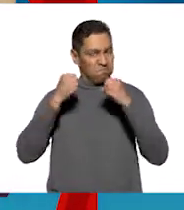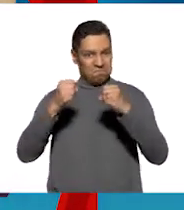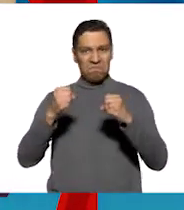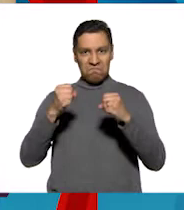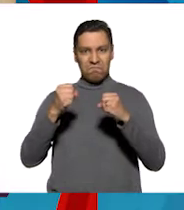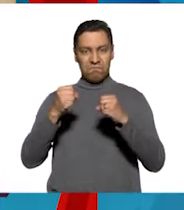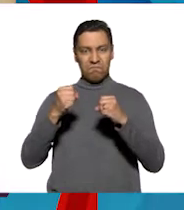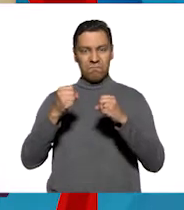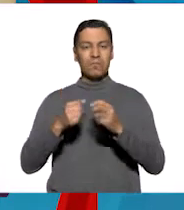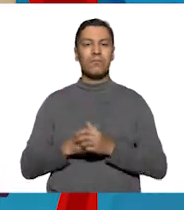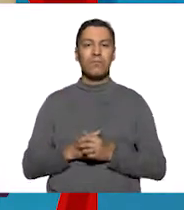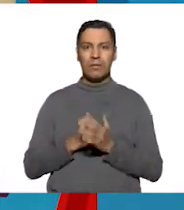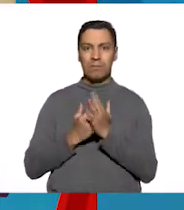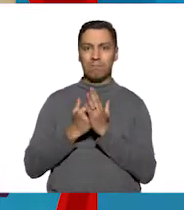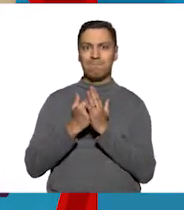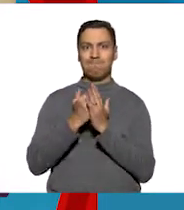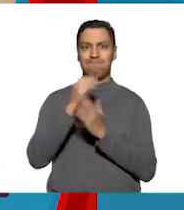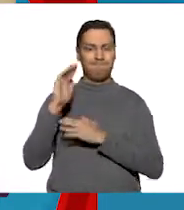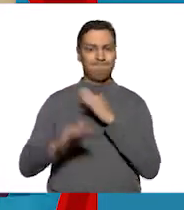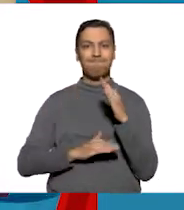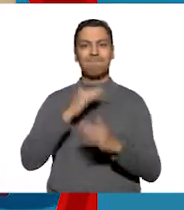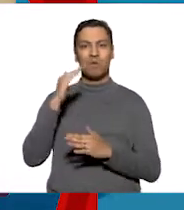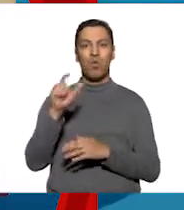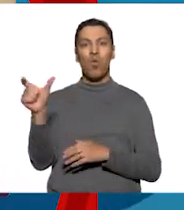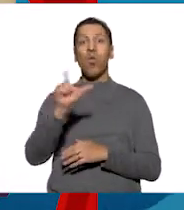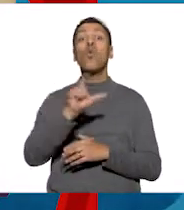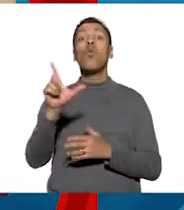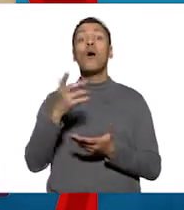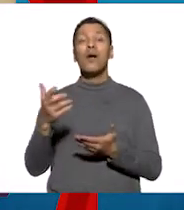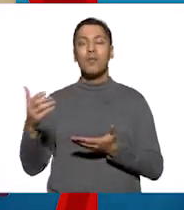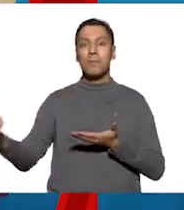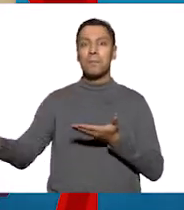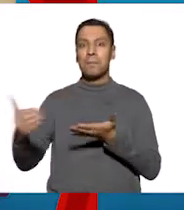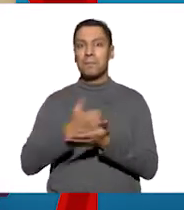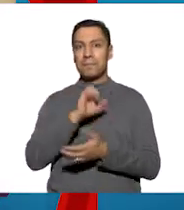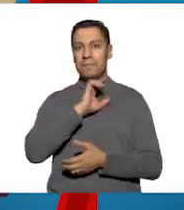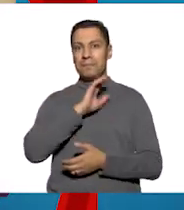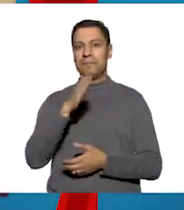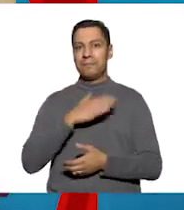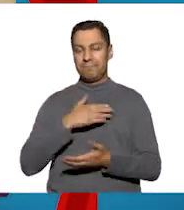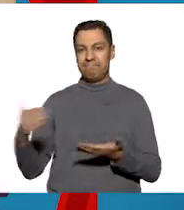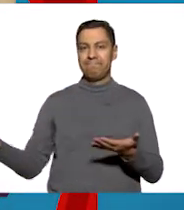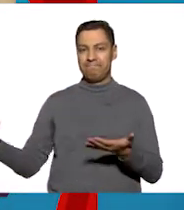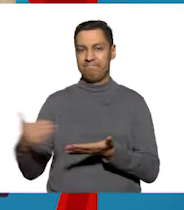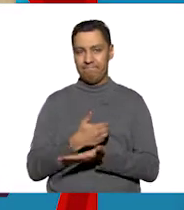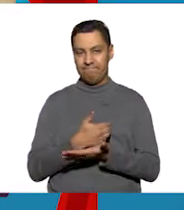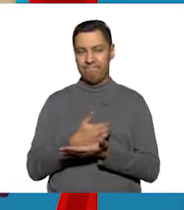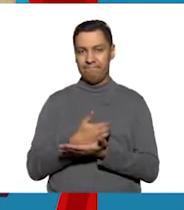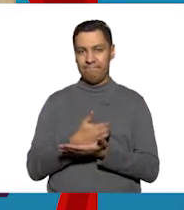pleno esplendor cuando entró en contacto con el ejército español.